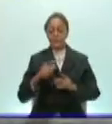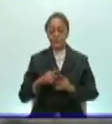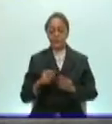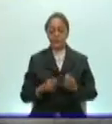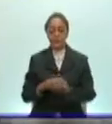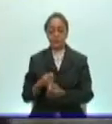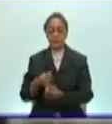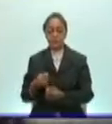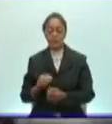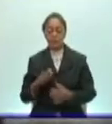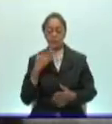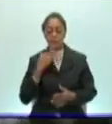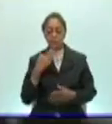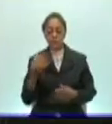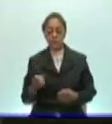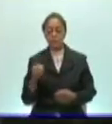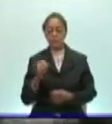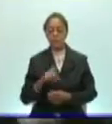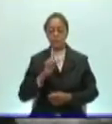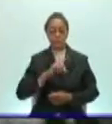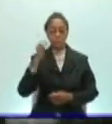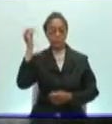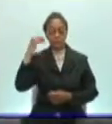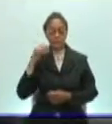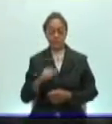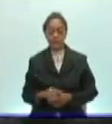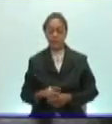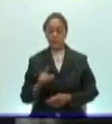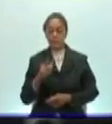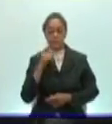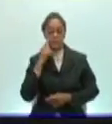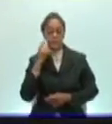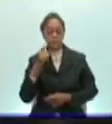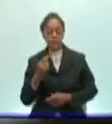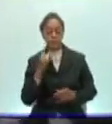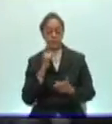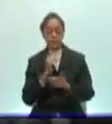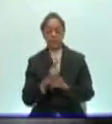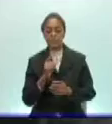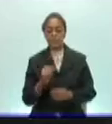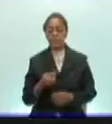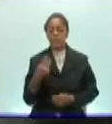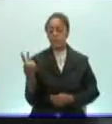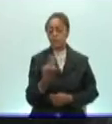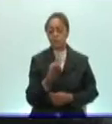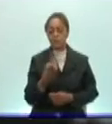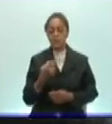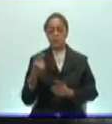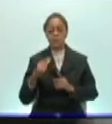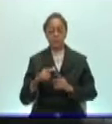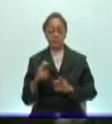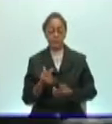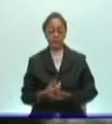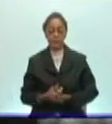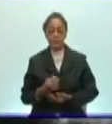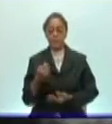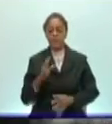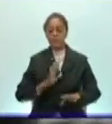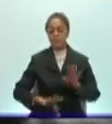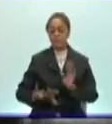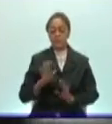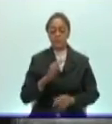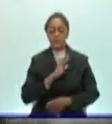luchar contra la ignorancia. Pero es que nos vemos enfrentados a dos grandes tareas: defender